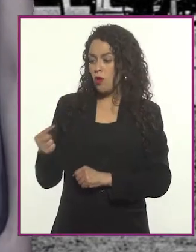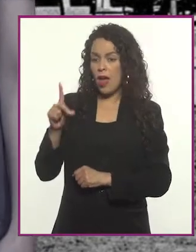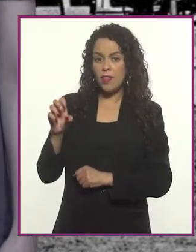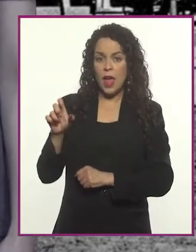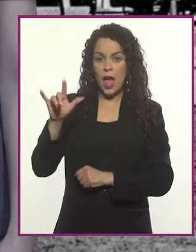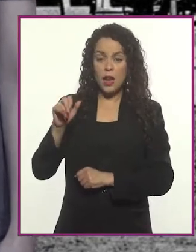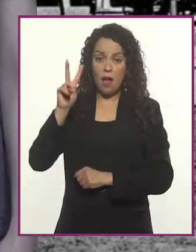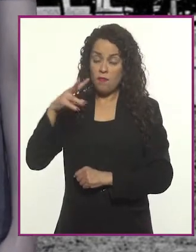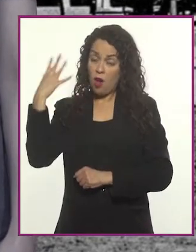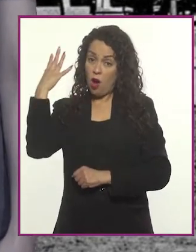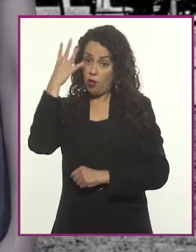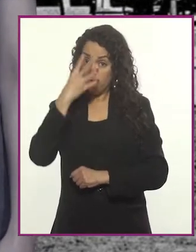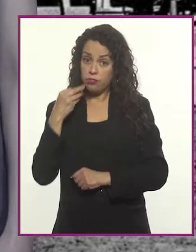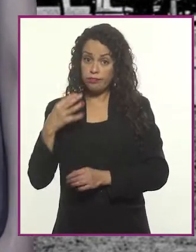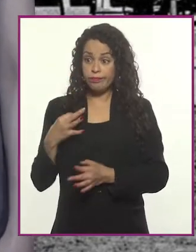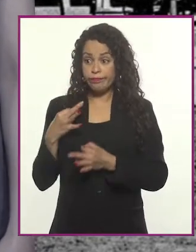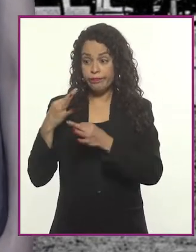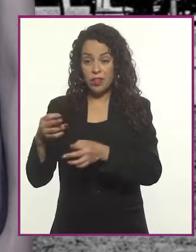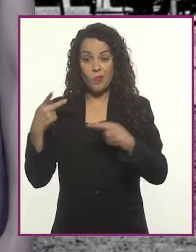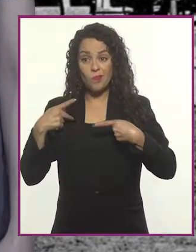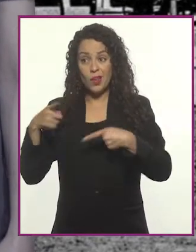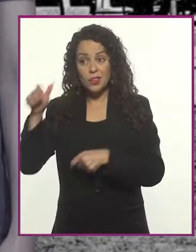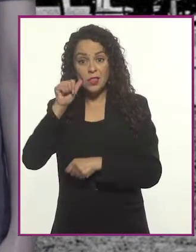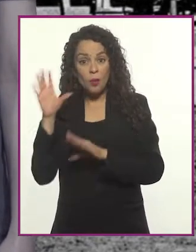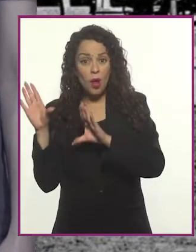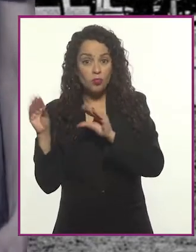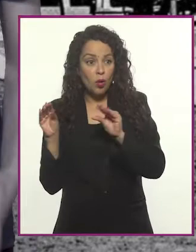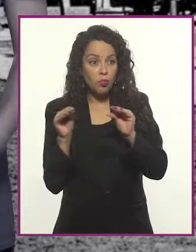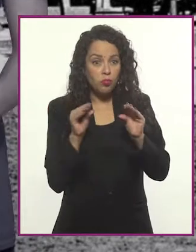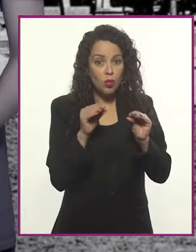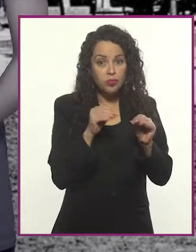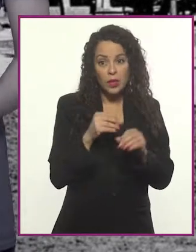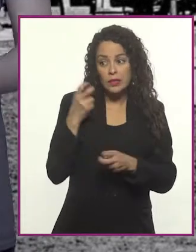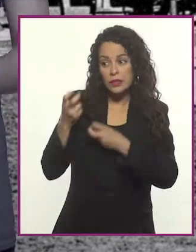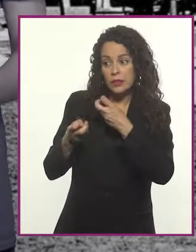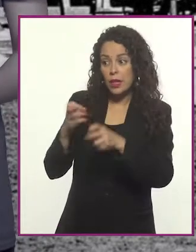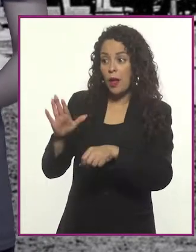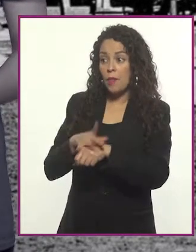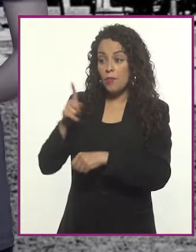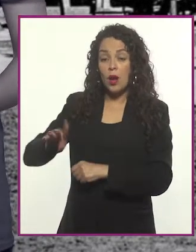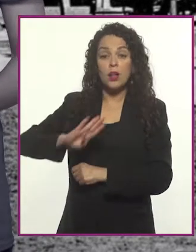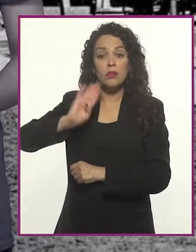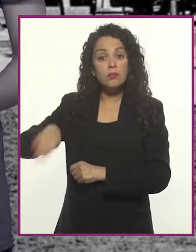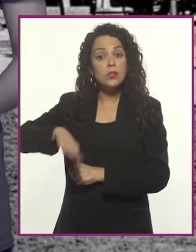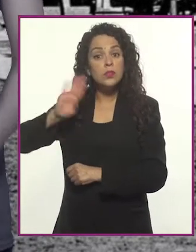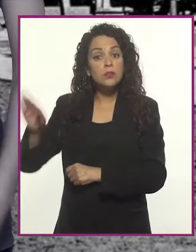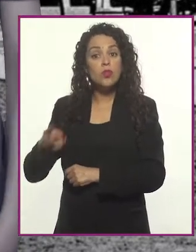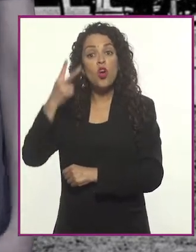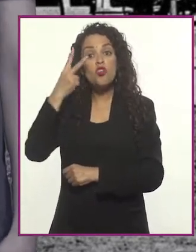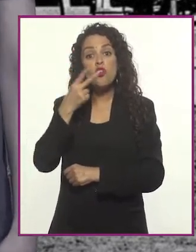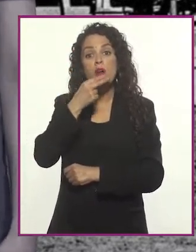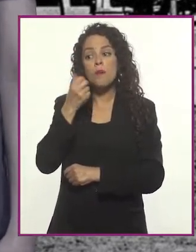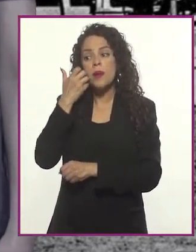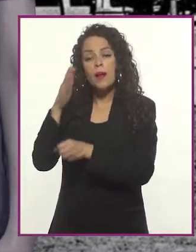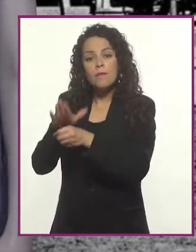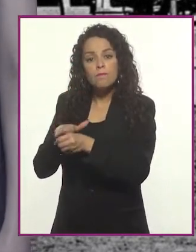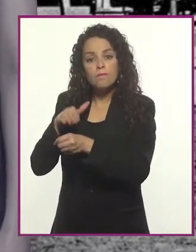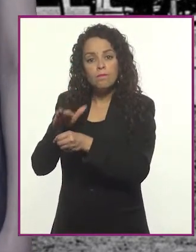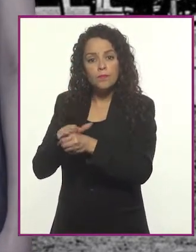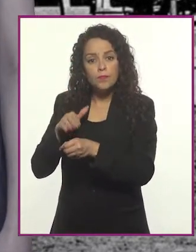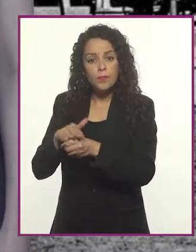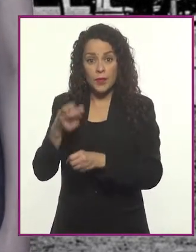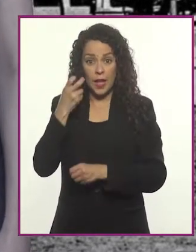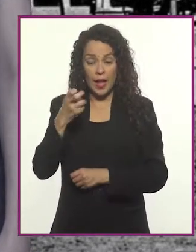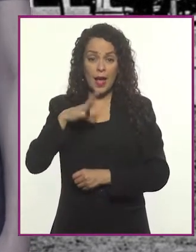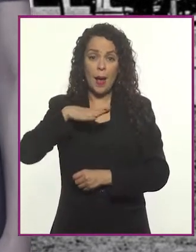es muy atractiva y blanco de las habladurías de los vecinos, porque se le han muerto dos pretendientes. En ese pequeño mundo